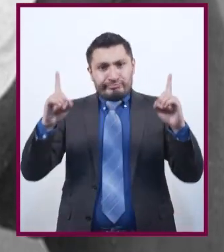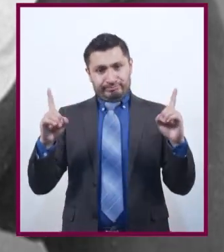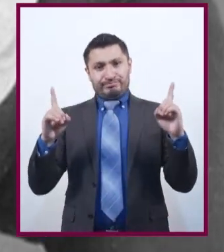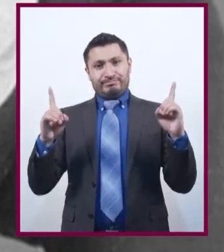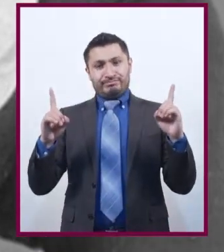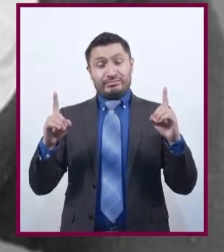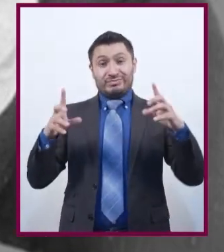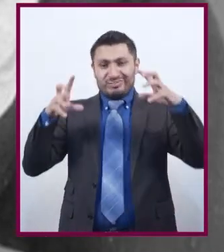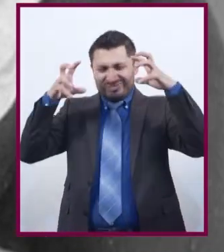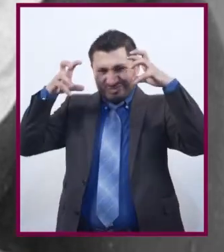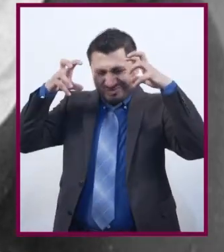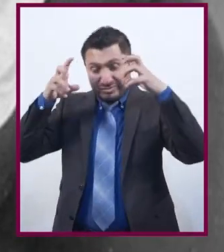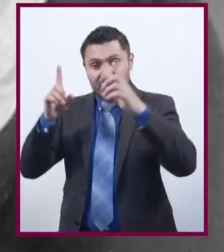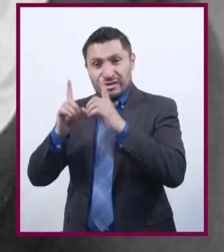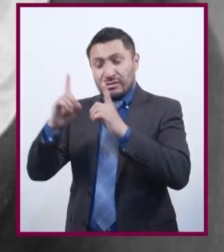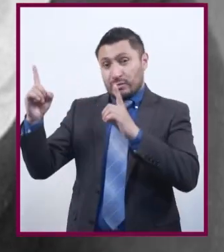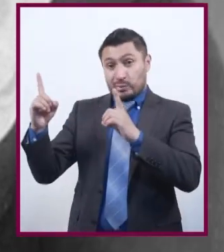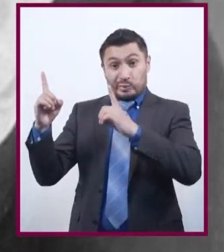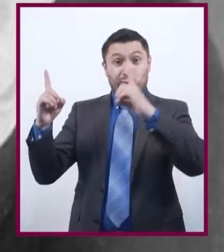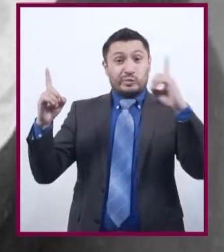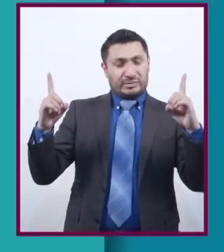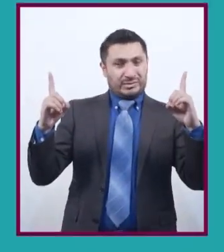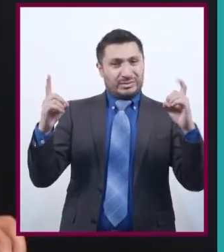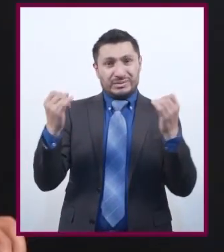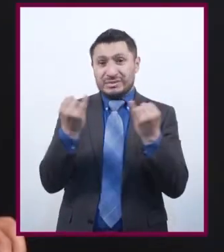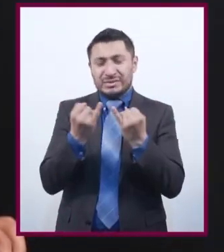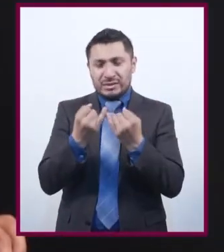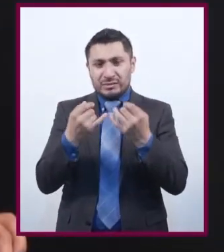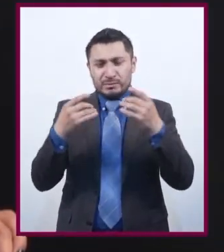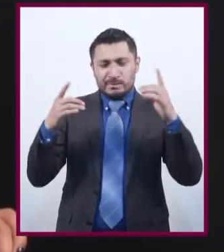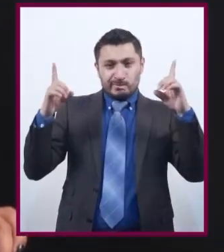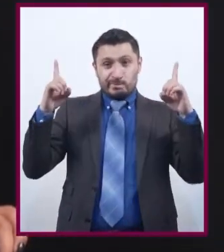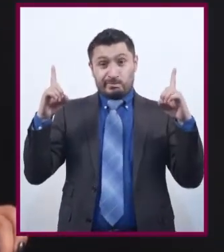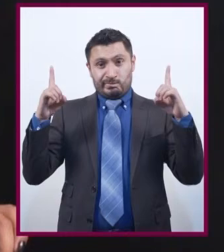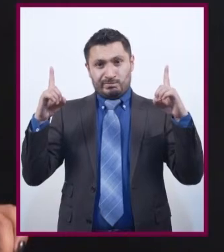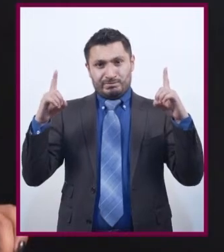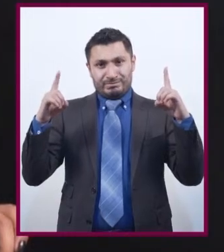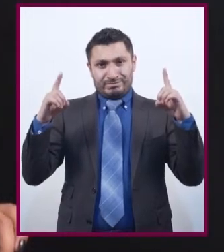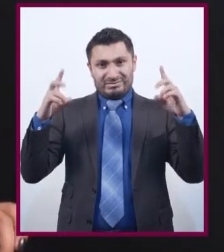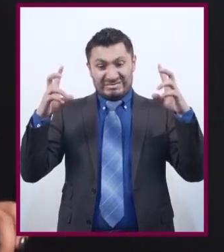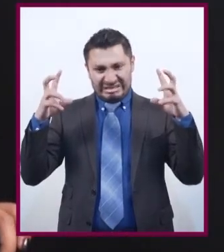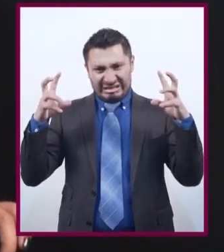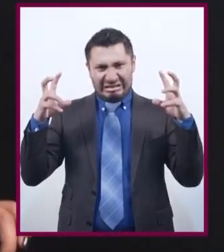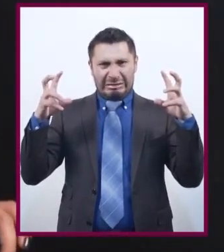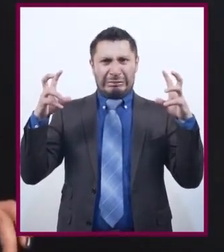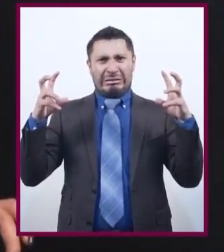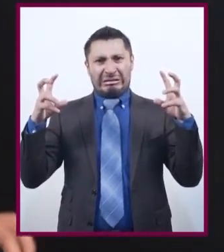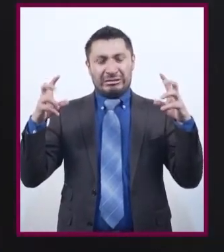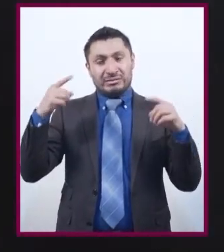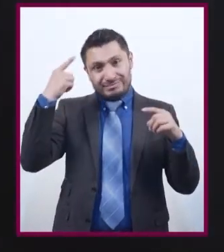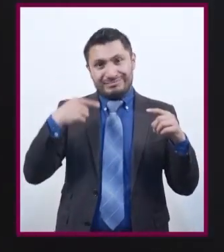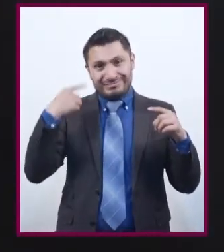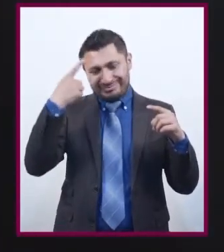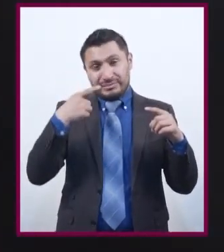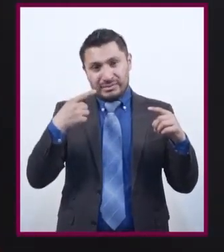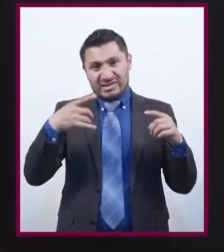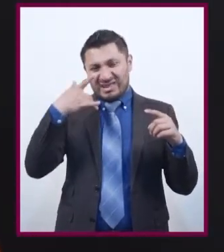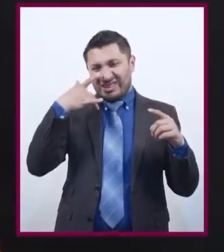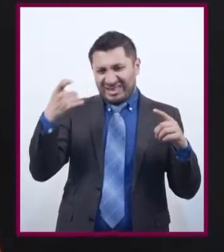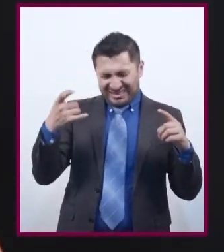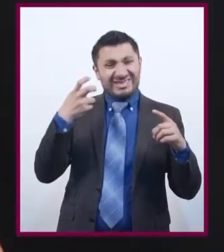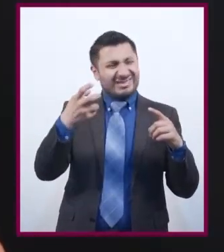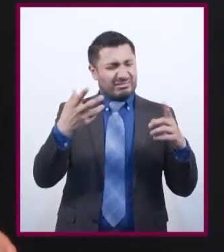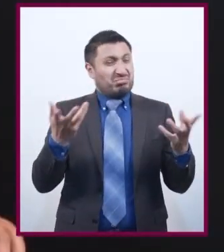retrocedió y el monstruo retrocedió también entre abriendo una agenda repulsiva